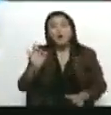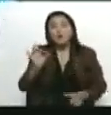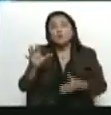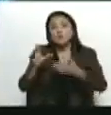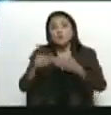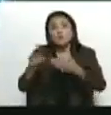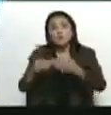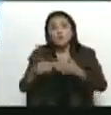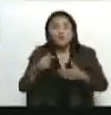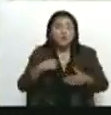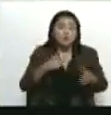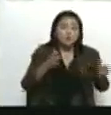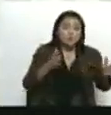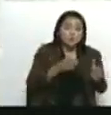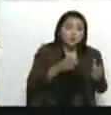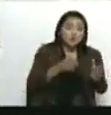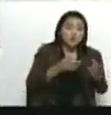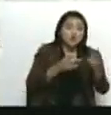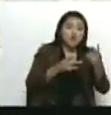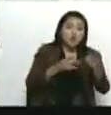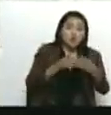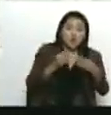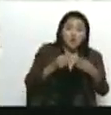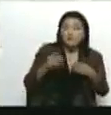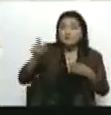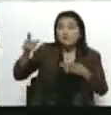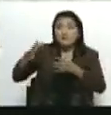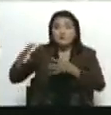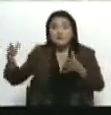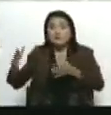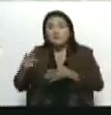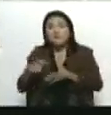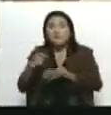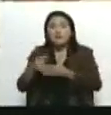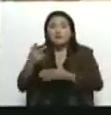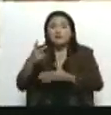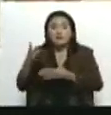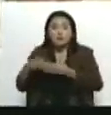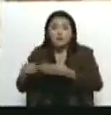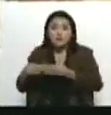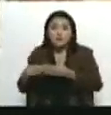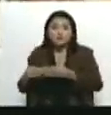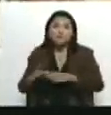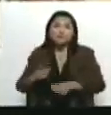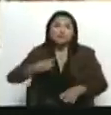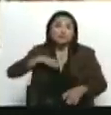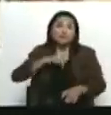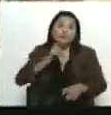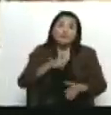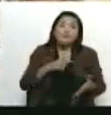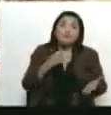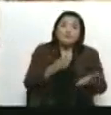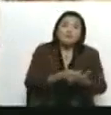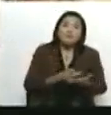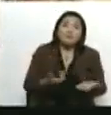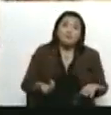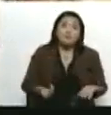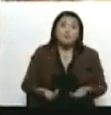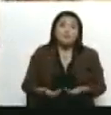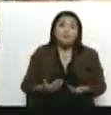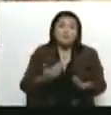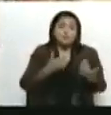pequeño, pago dos, si el mío es más grande, pago tres, así. Es lo que nos toca para poder trabajar, ¿me entiendes? Lo digo con